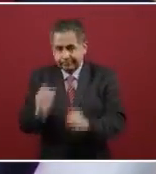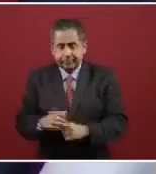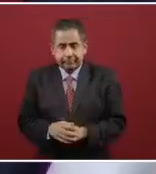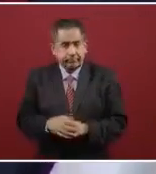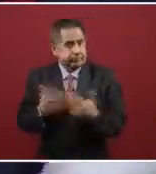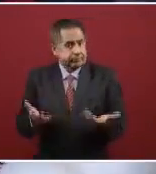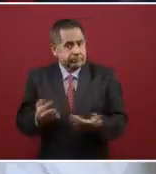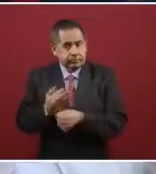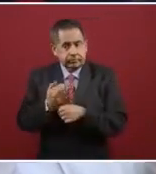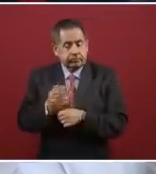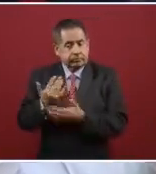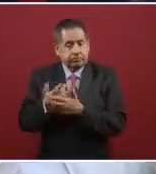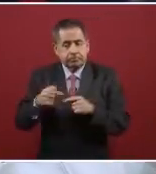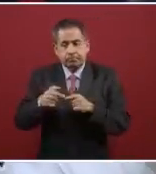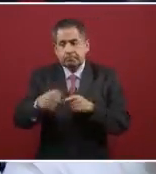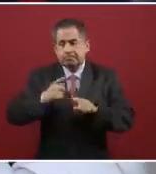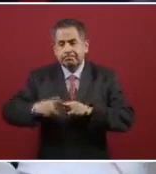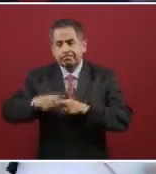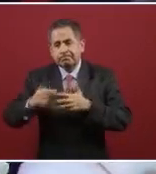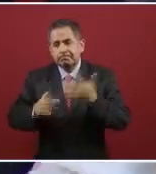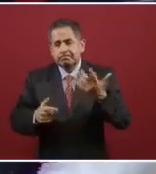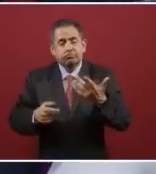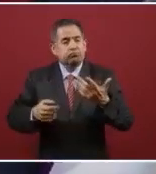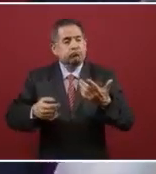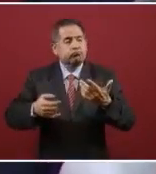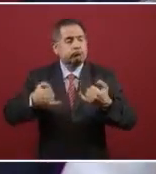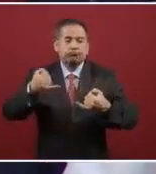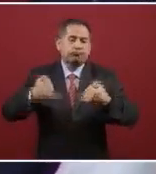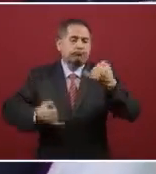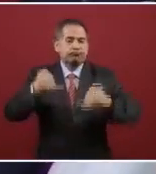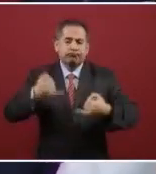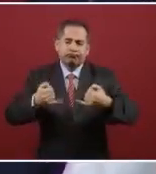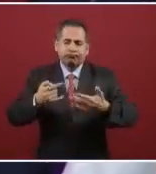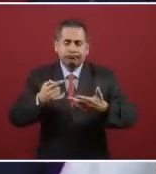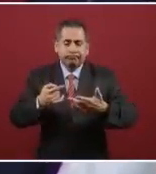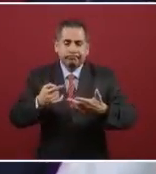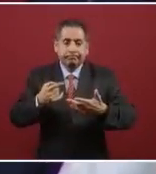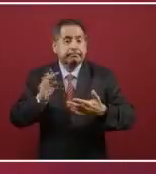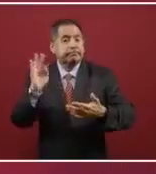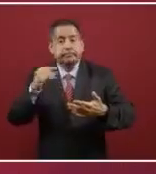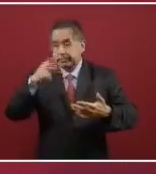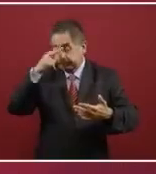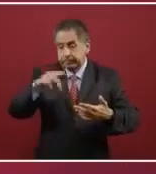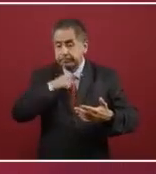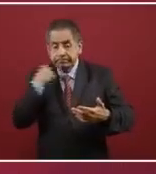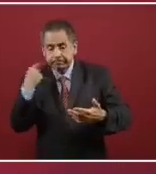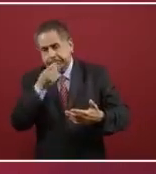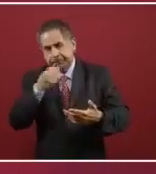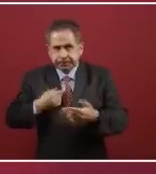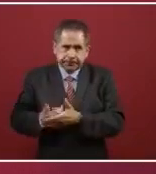y están por resolverse varios juicios que le podrían salir muy caros al gobierno.